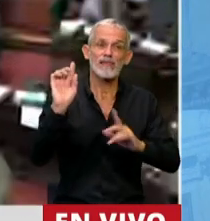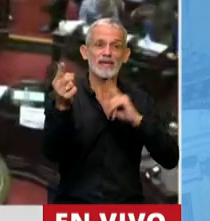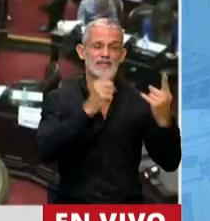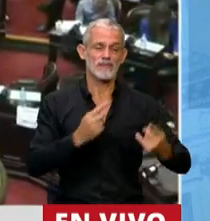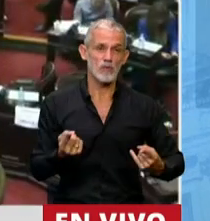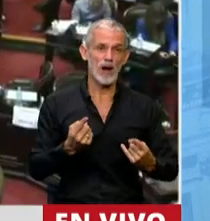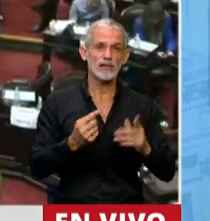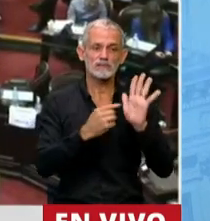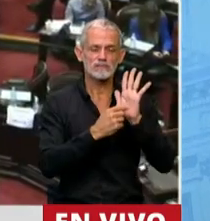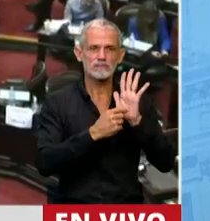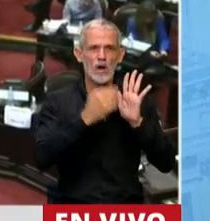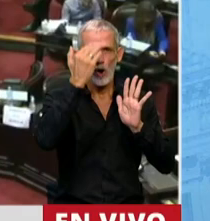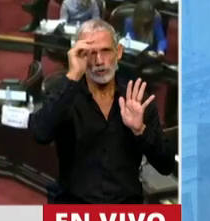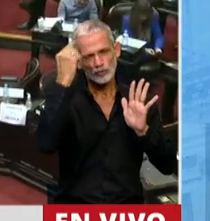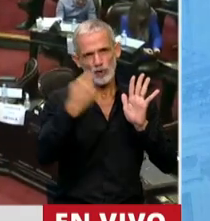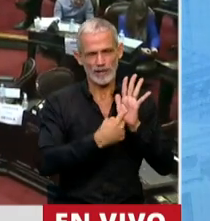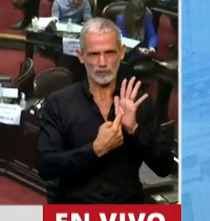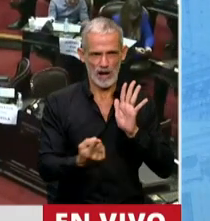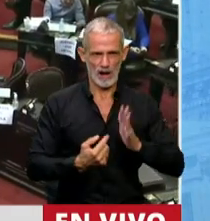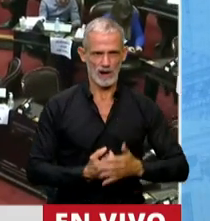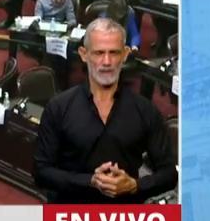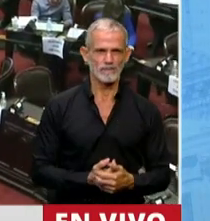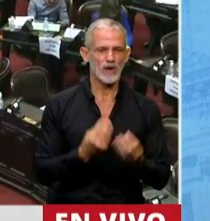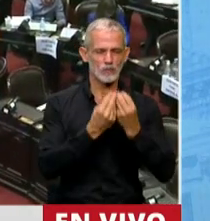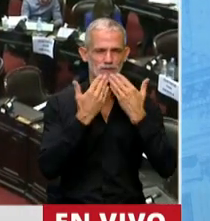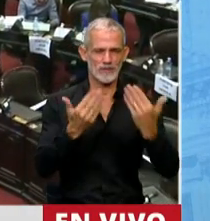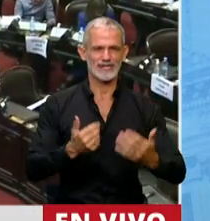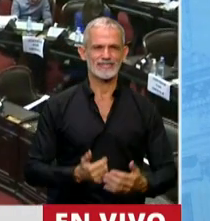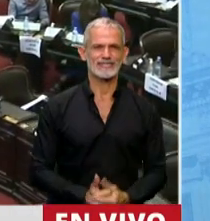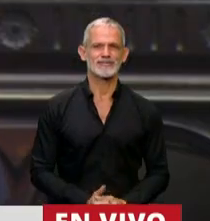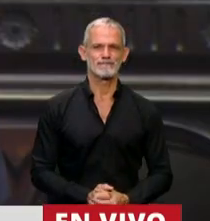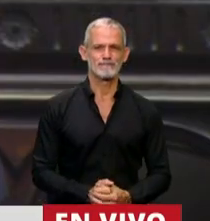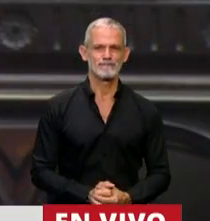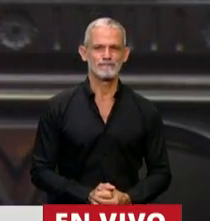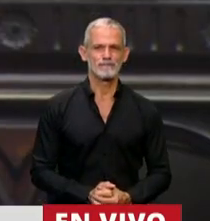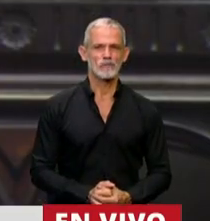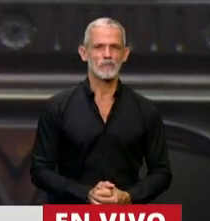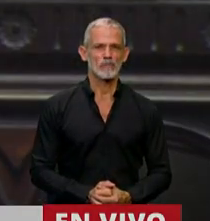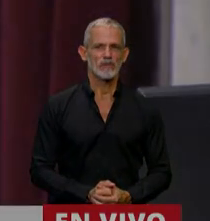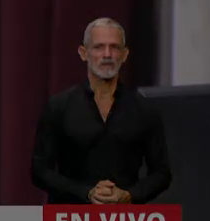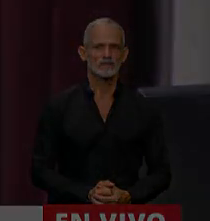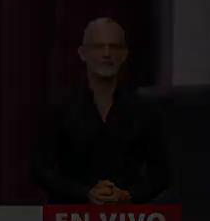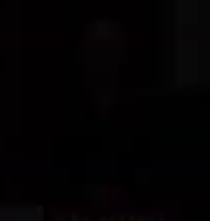individuales consagradas por nuestra Constitución. Muchas gracias, Presidenta. Gracias, diputado.